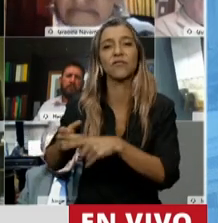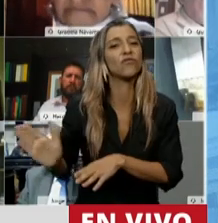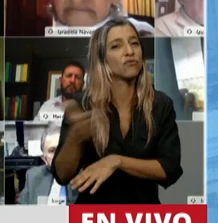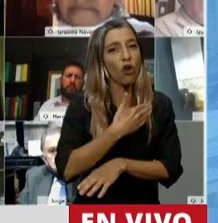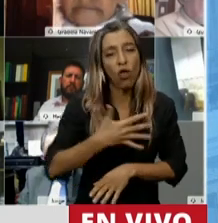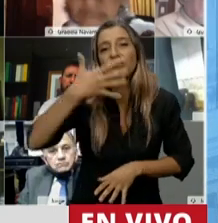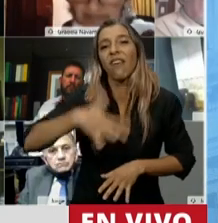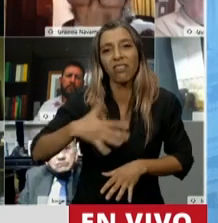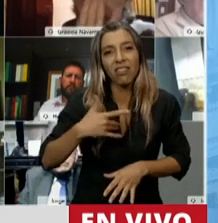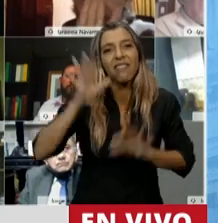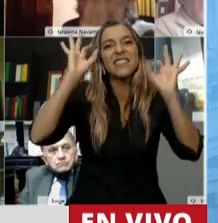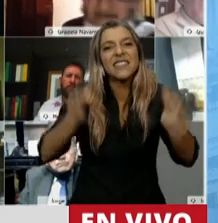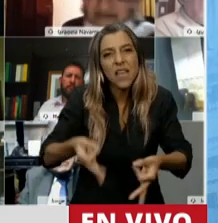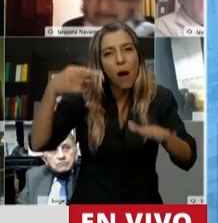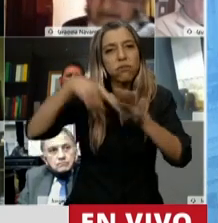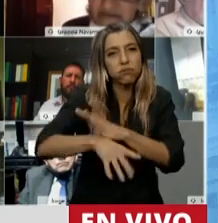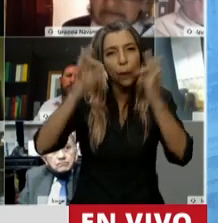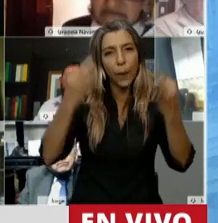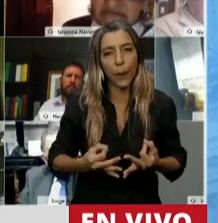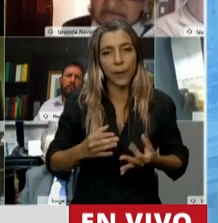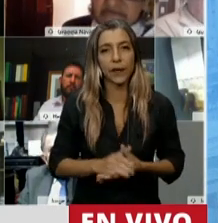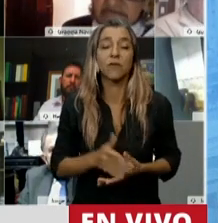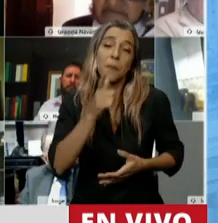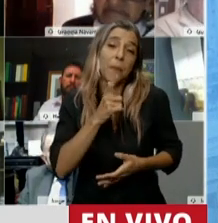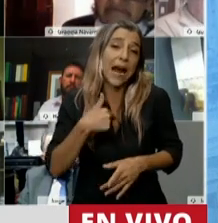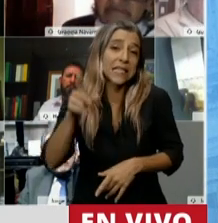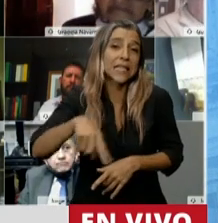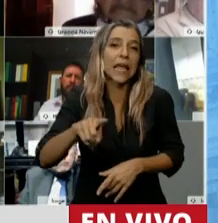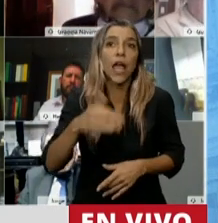circunstancias. Yo lo que creo es que no es que no saben,